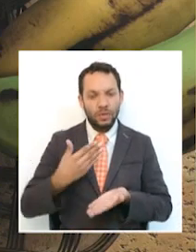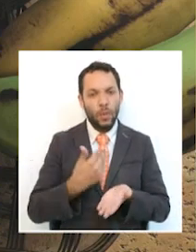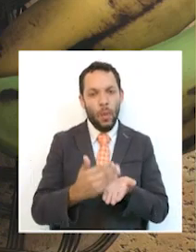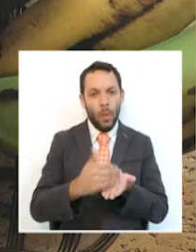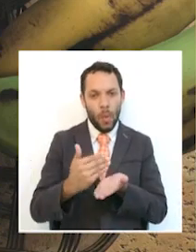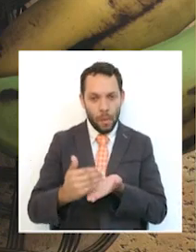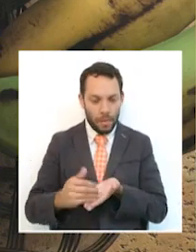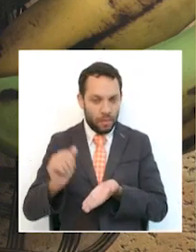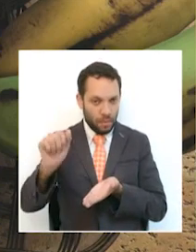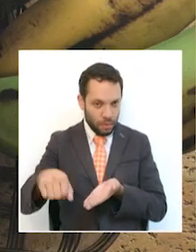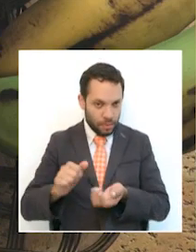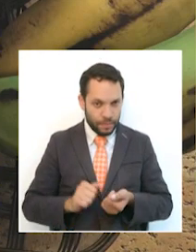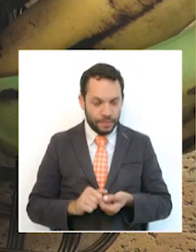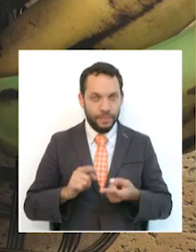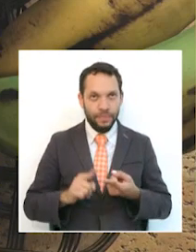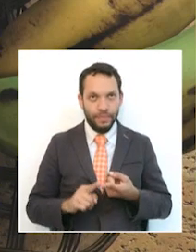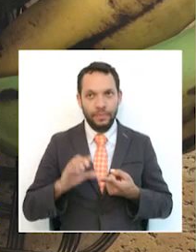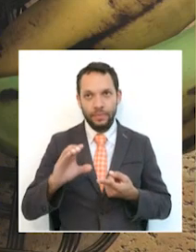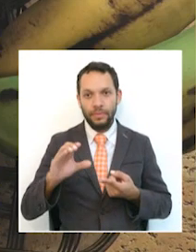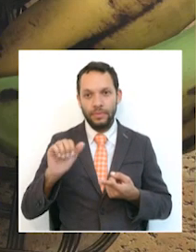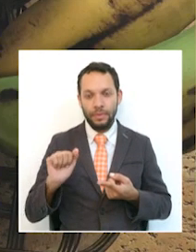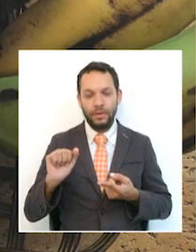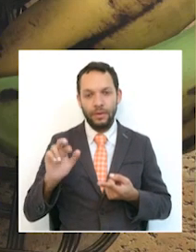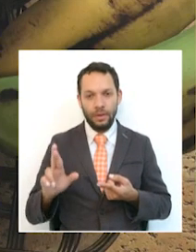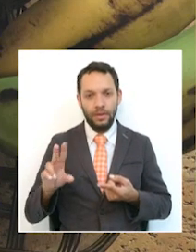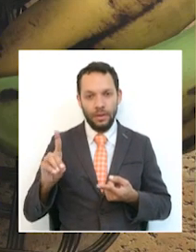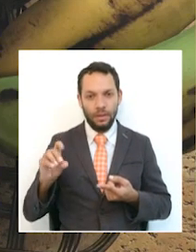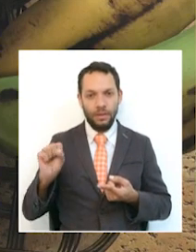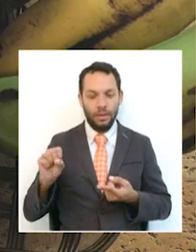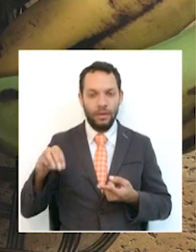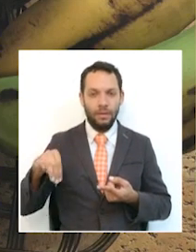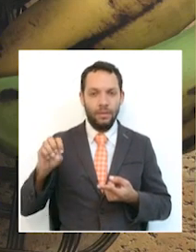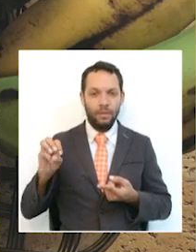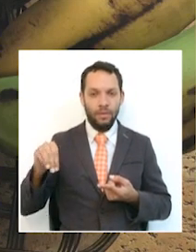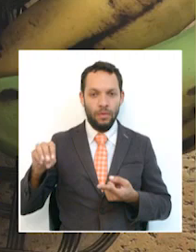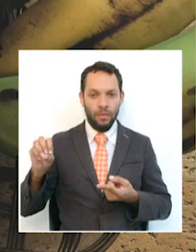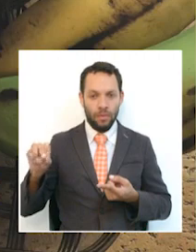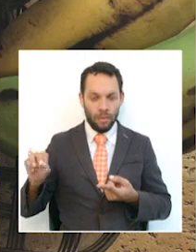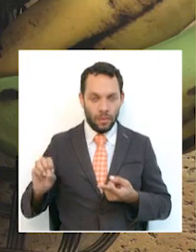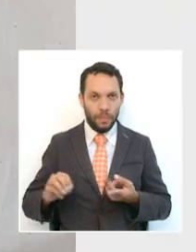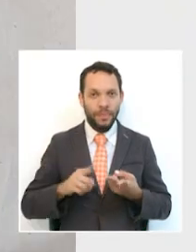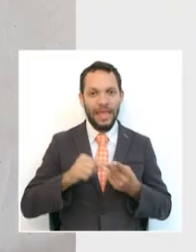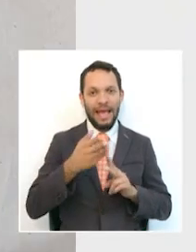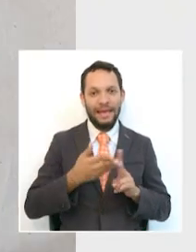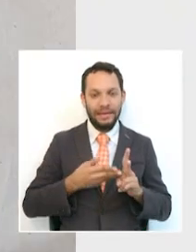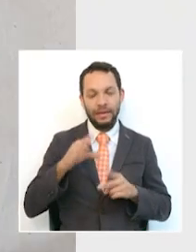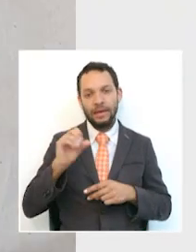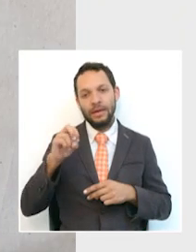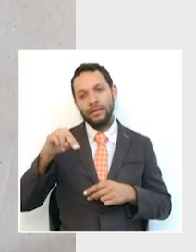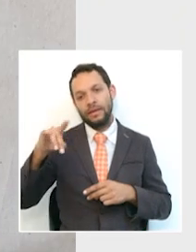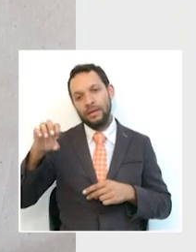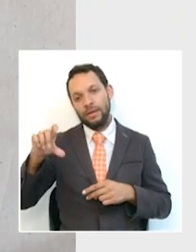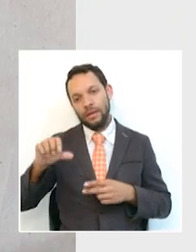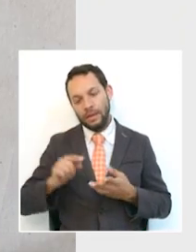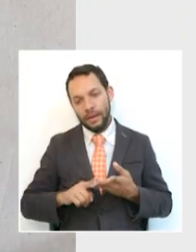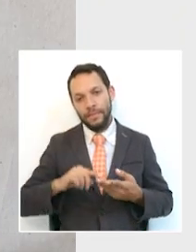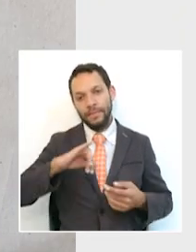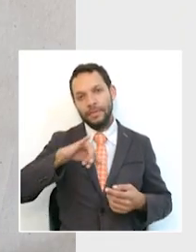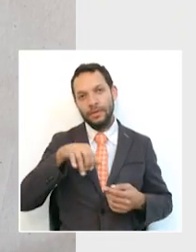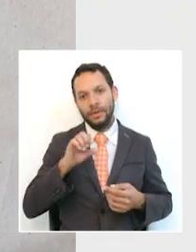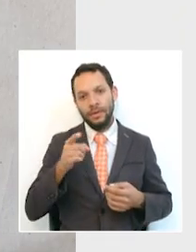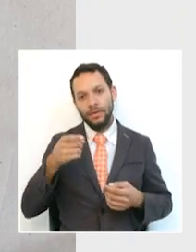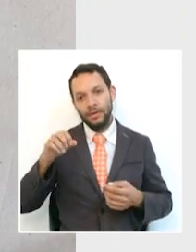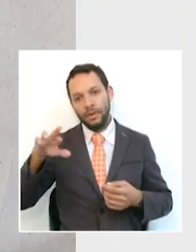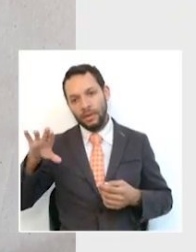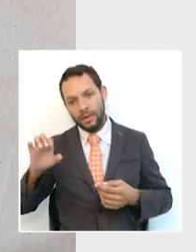defensas cardamomo canela clavos de olor y jengibre y pimienta negra mire esta